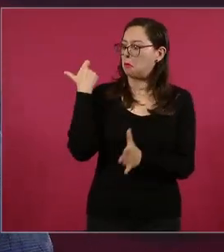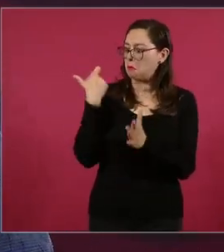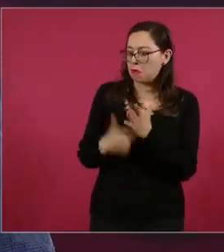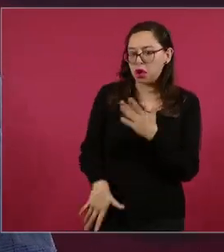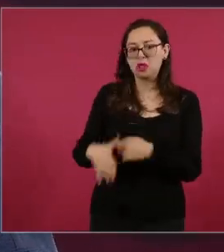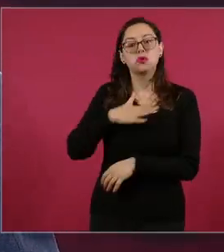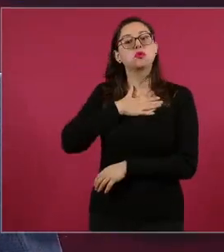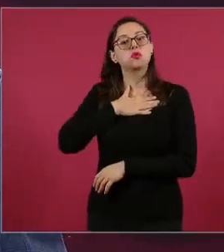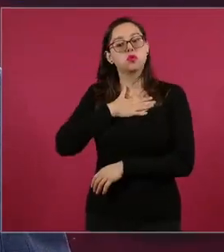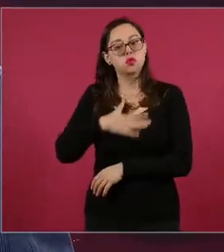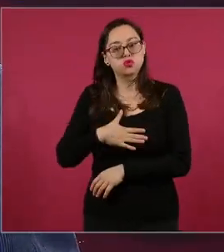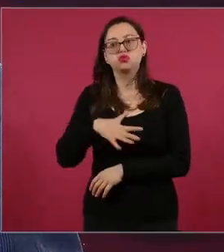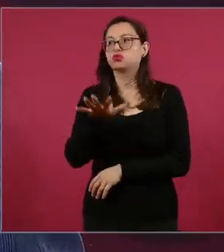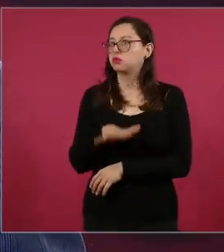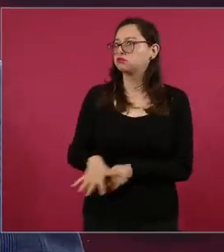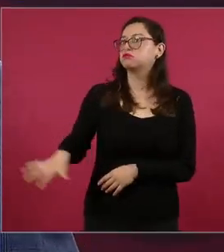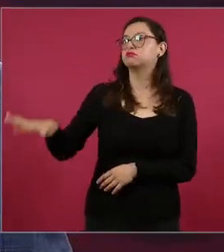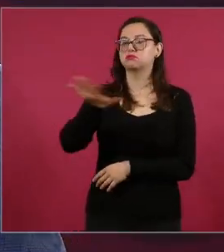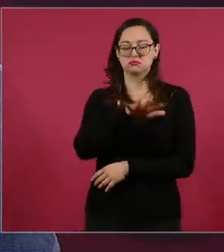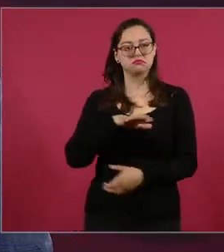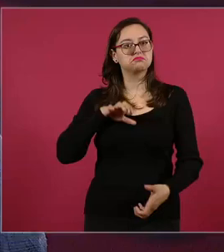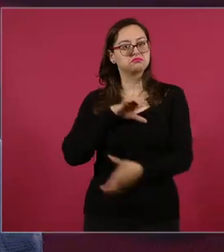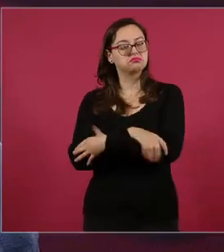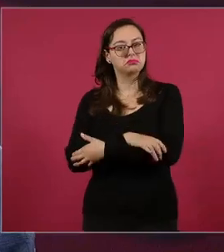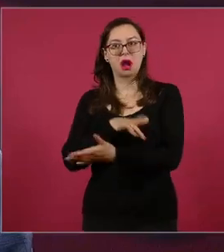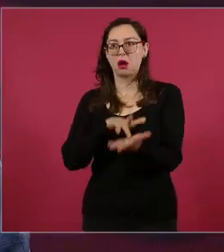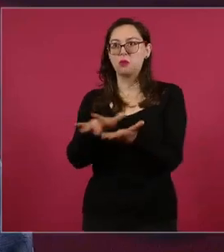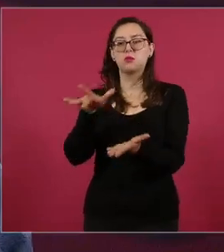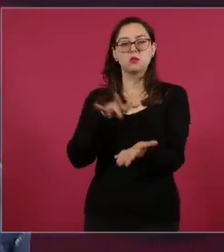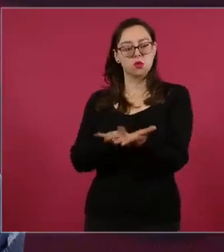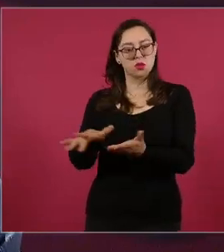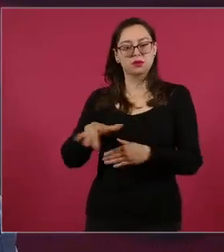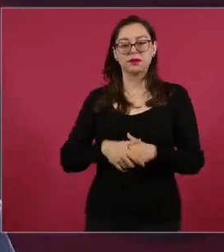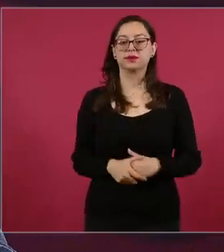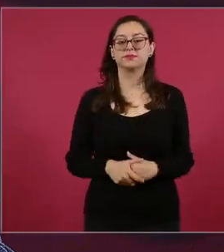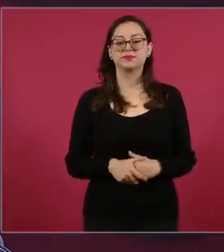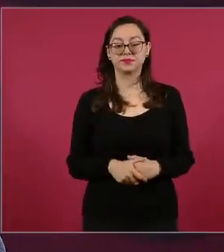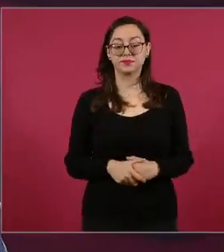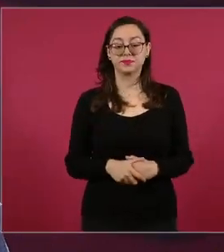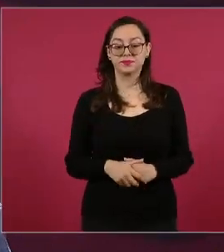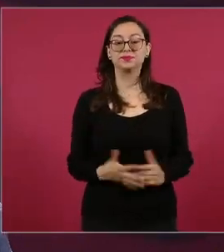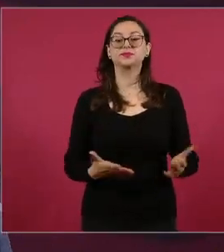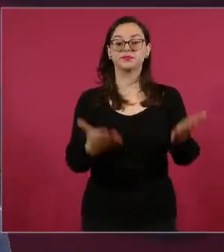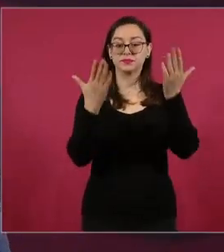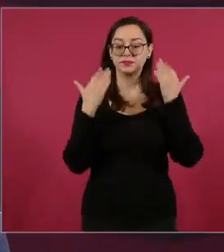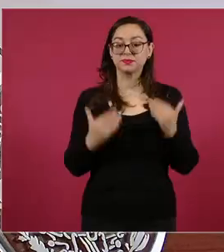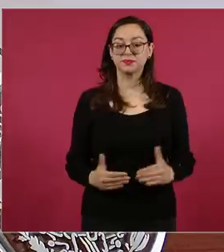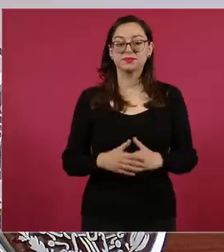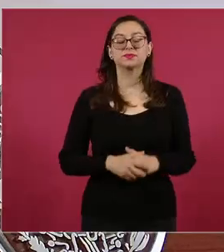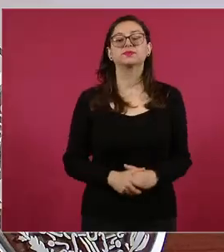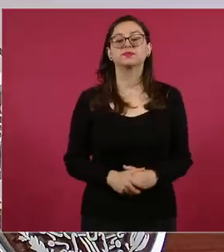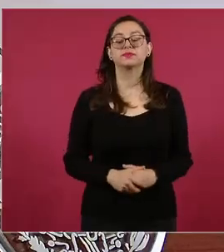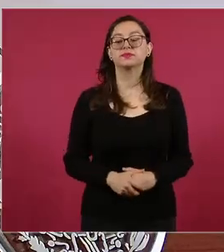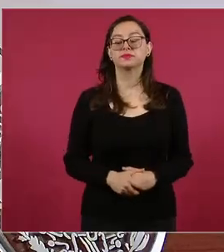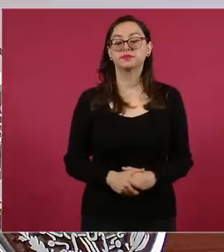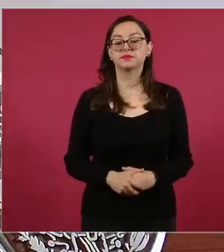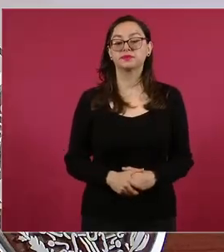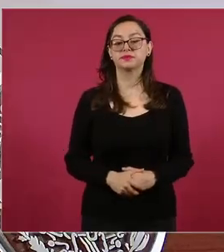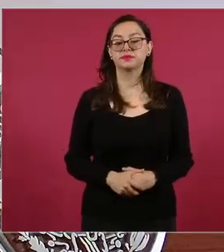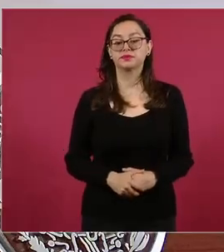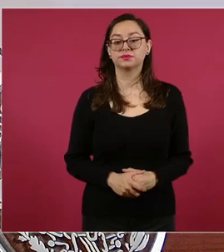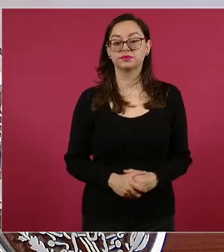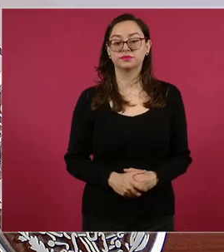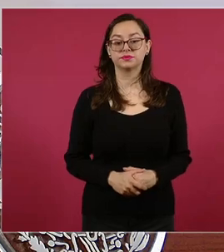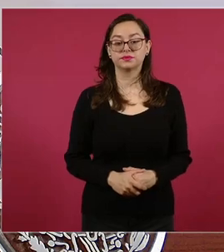como las aliadas de las y los consumidores. Pasamos ahora por tipo de combustible y tenemos un caso